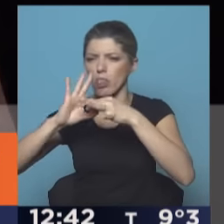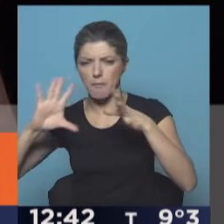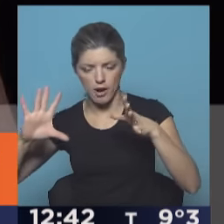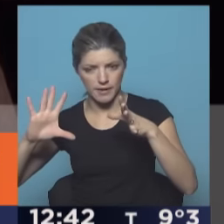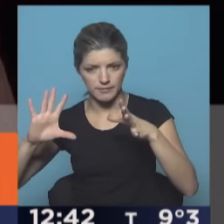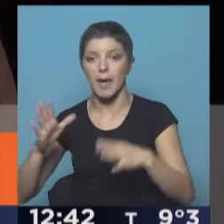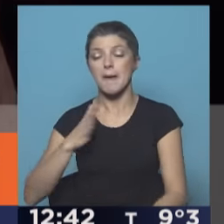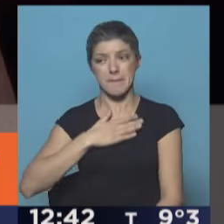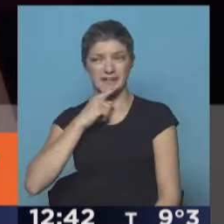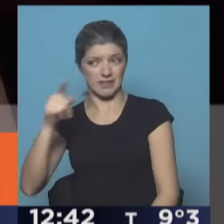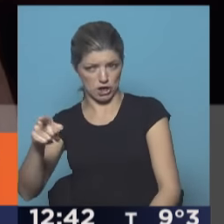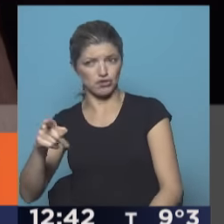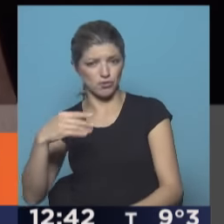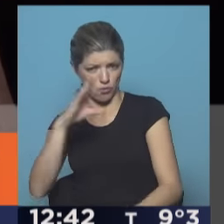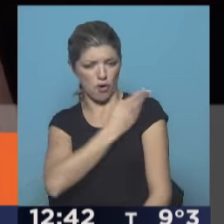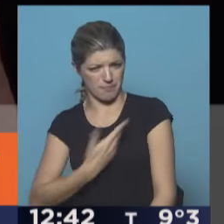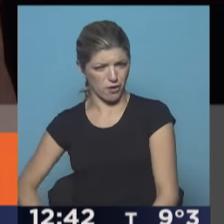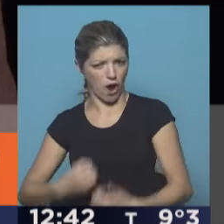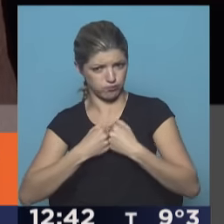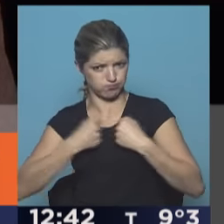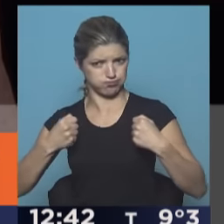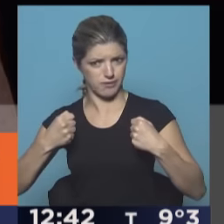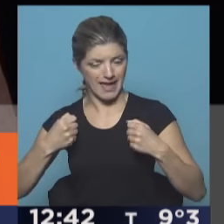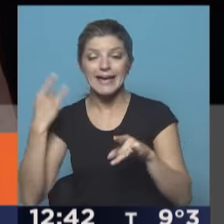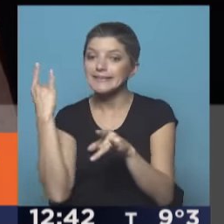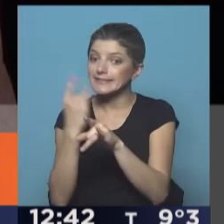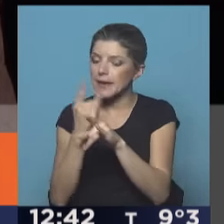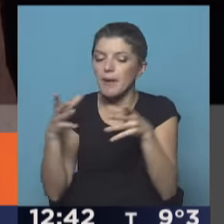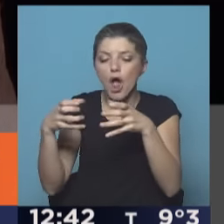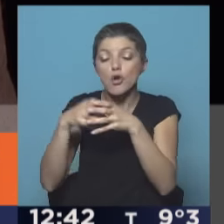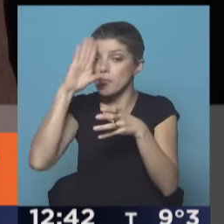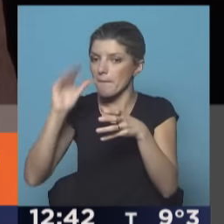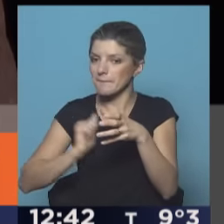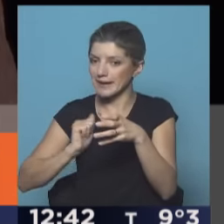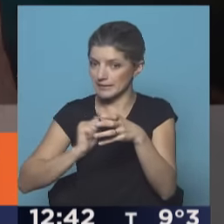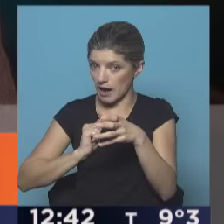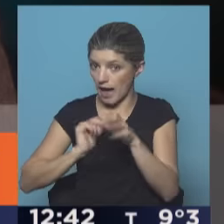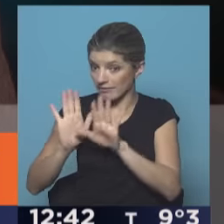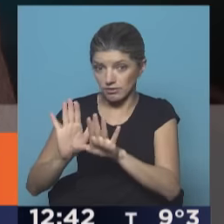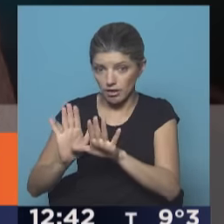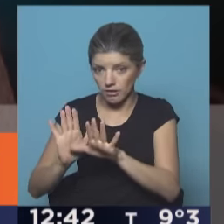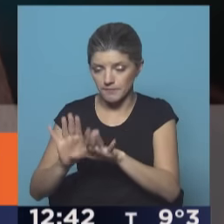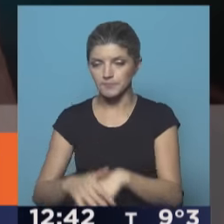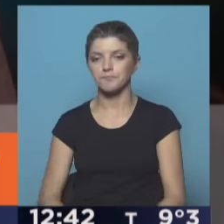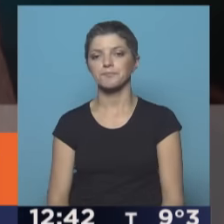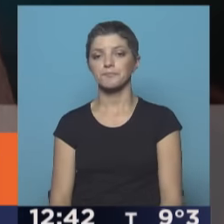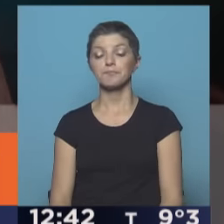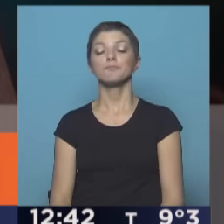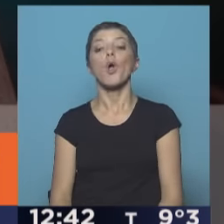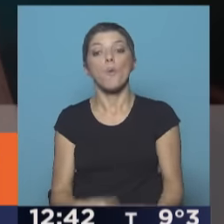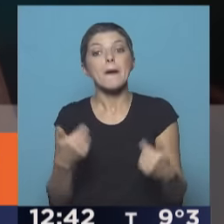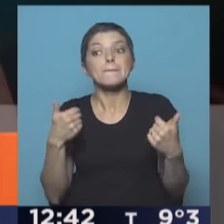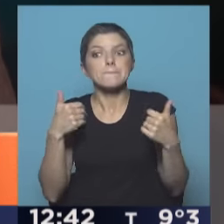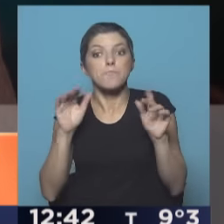inclinado al autoritarismo es siempre lo que caracterizó a la corporación militar eh turca el propio probablemente